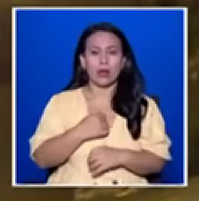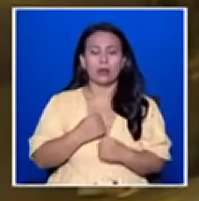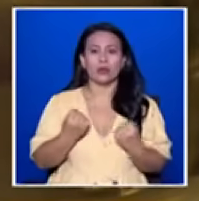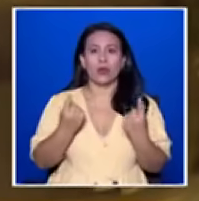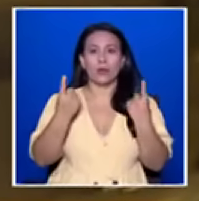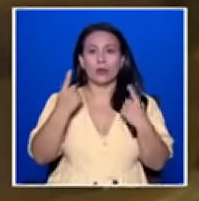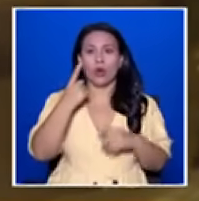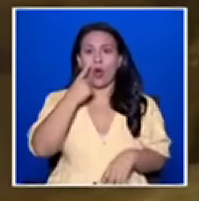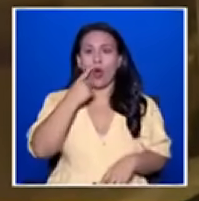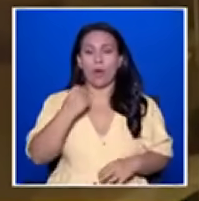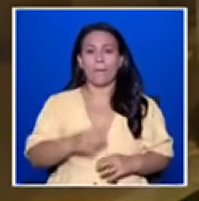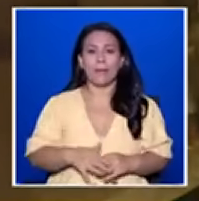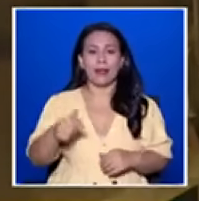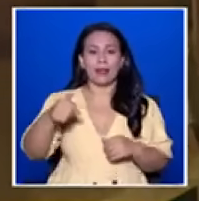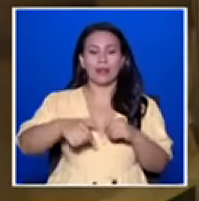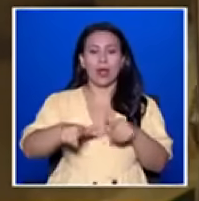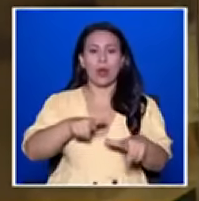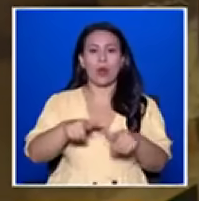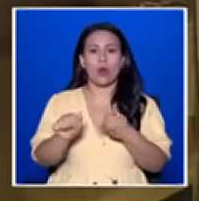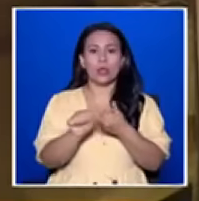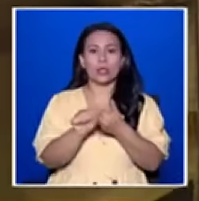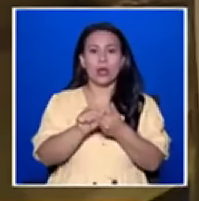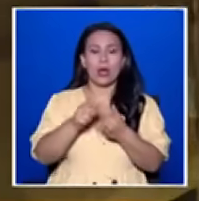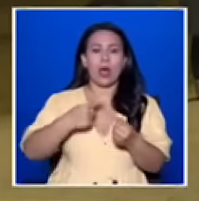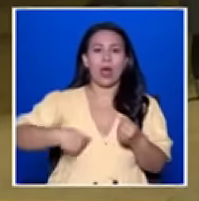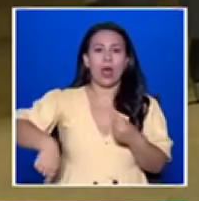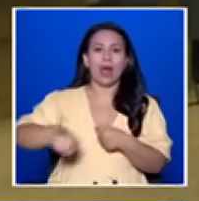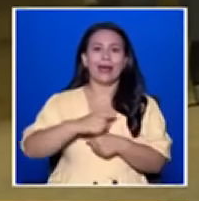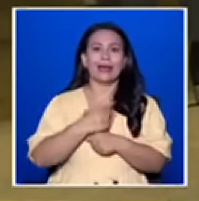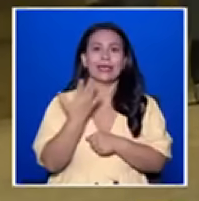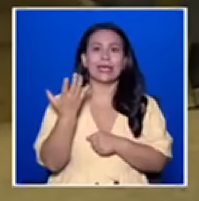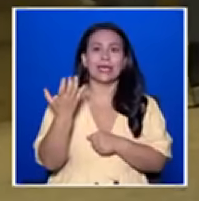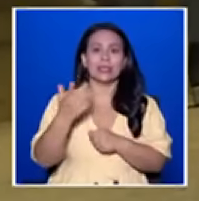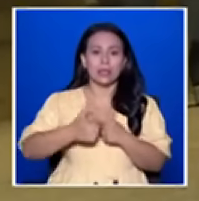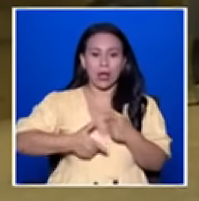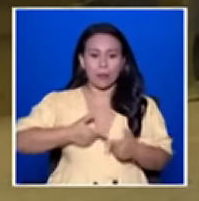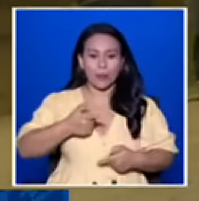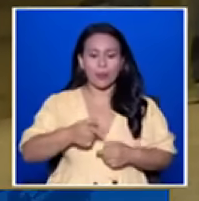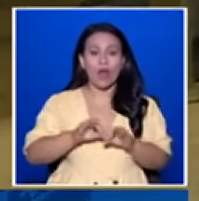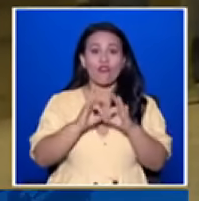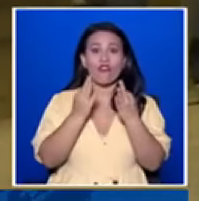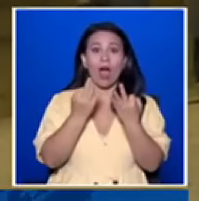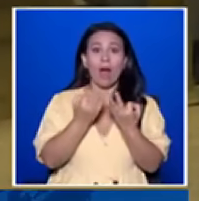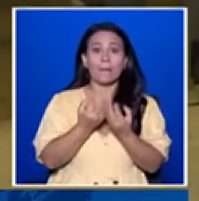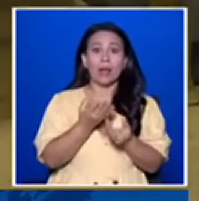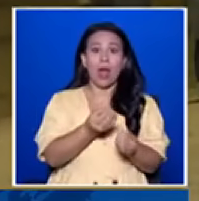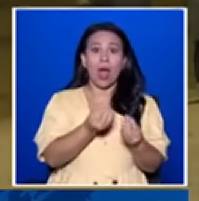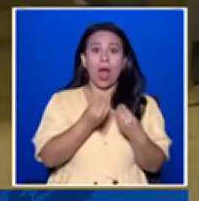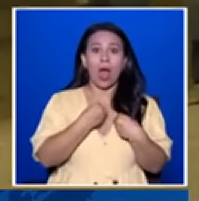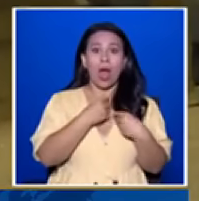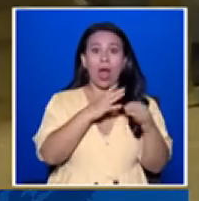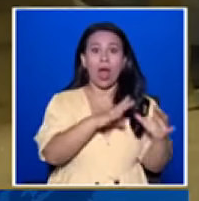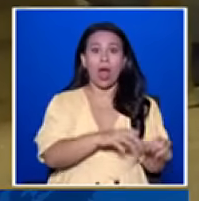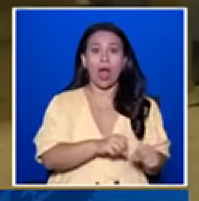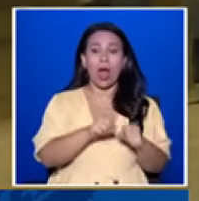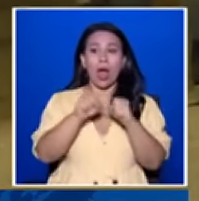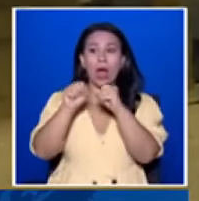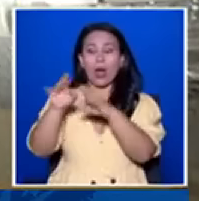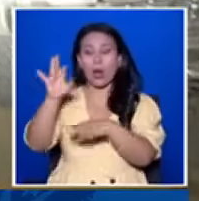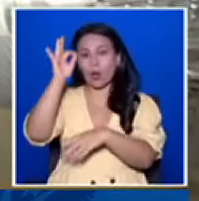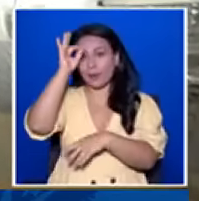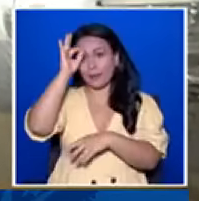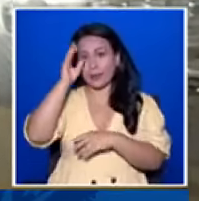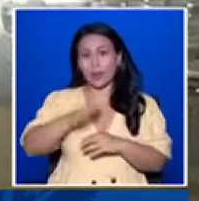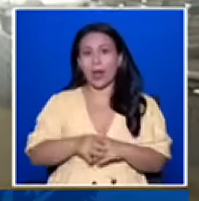era un joven de aquí del sector. Y desperté como unos 15 tiros. Tras el hecho, sus familiares intentaron trasladarlo a una casa de